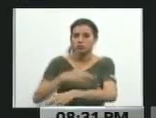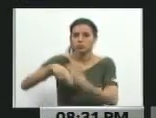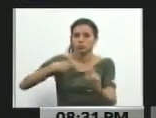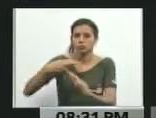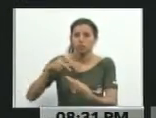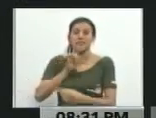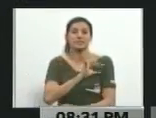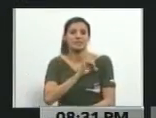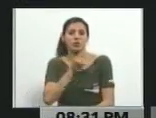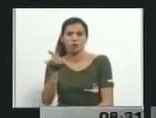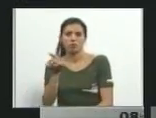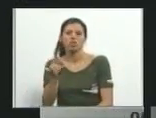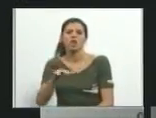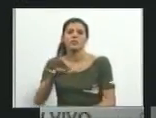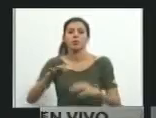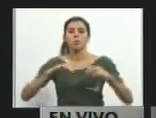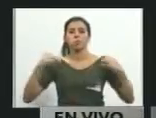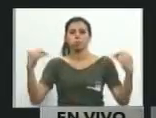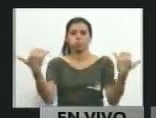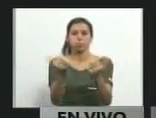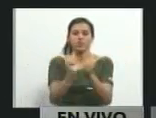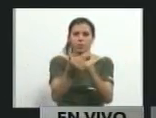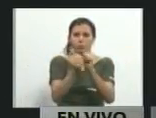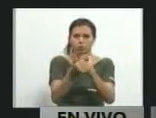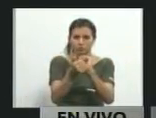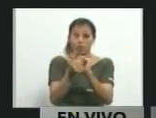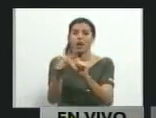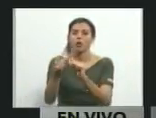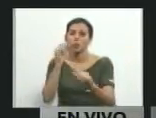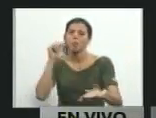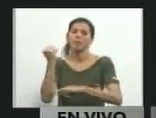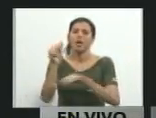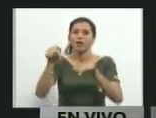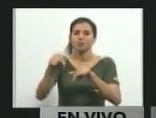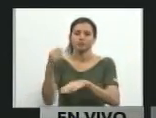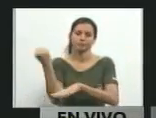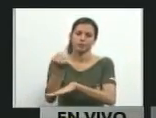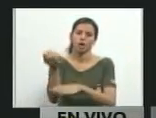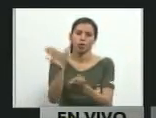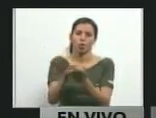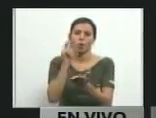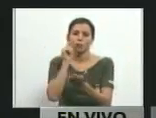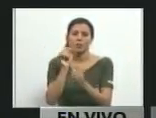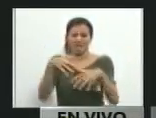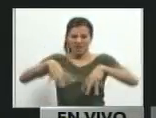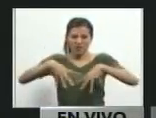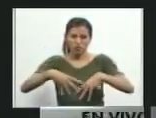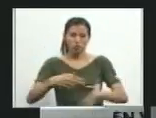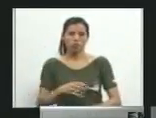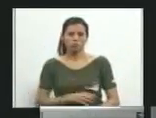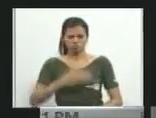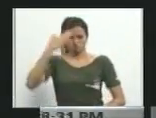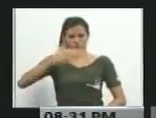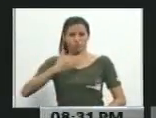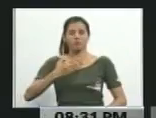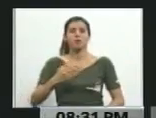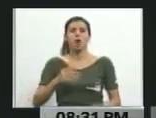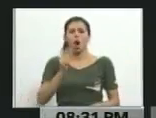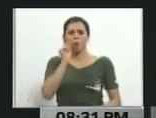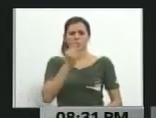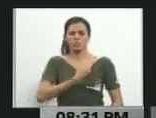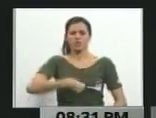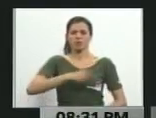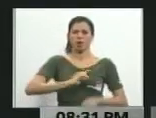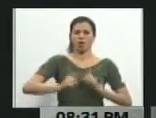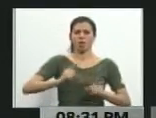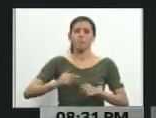el Estadio de Chile, campo pinochetista de exterminio. El ejército pinochetista descargó su odio contra el cantautor